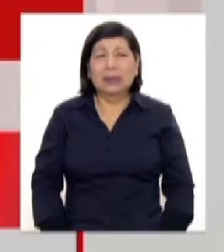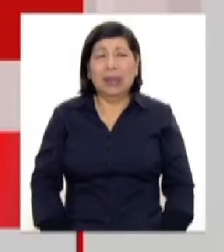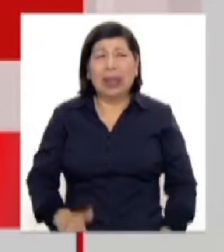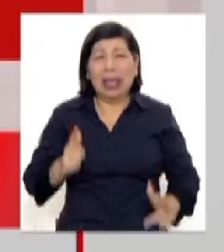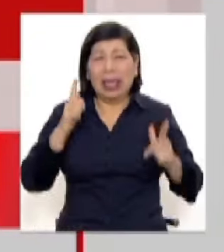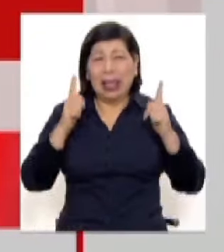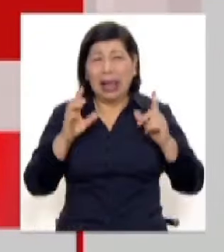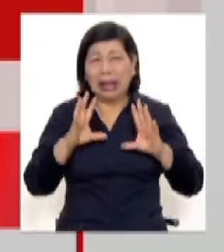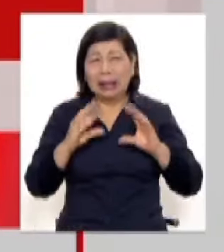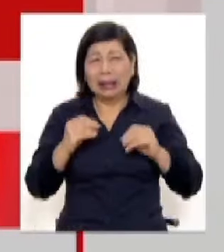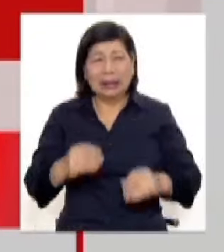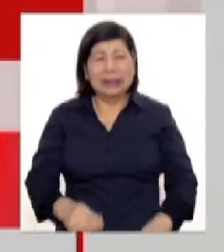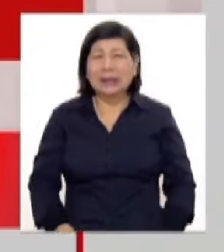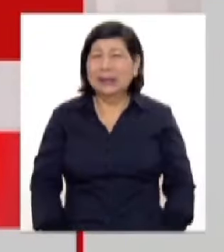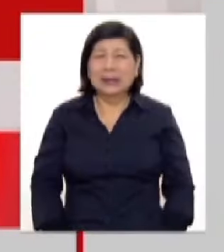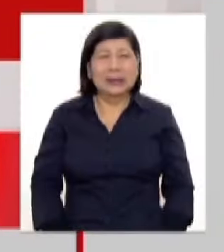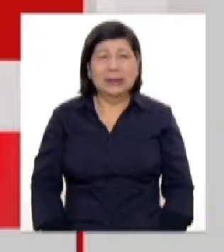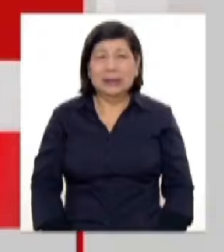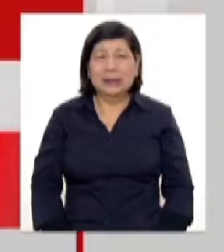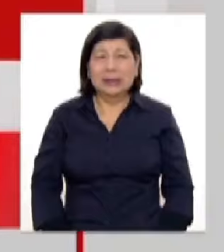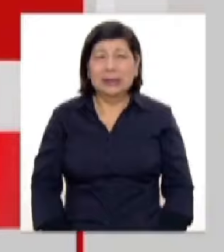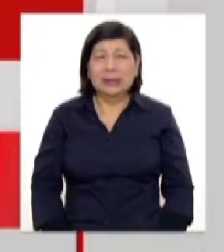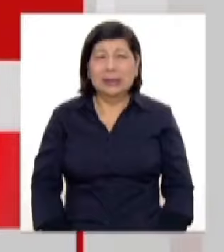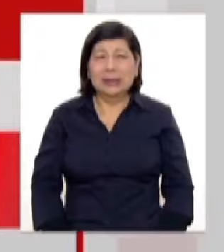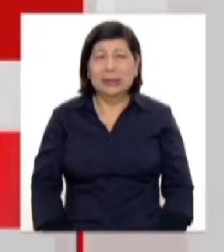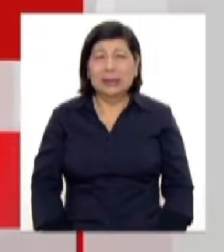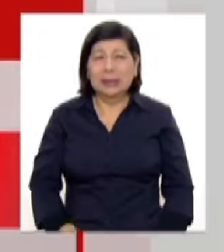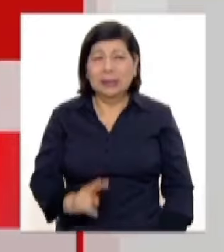Ahora mira eso, ¡ay, madre santísima!